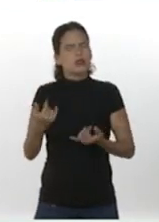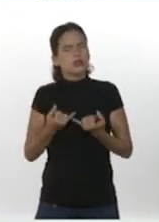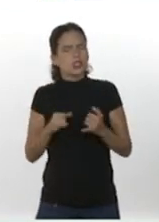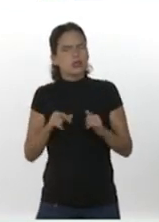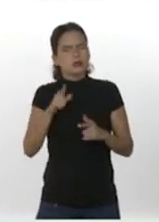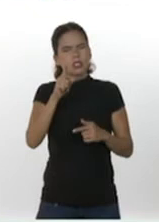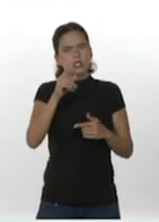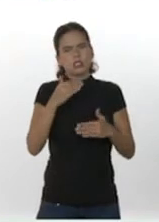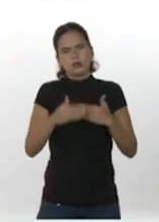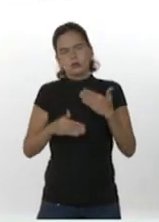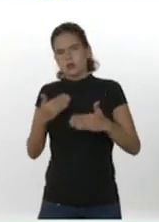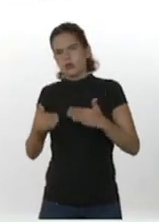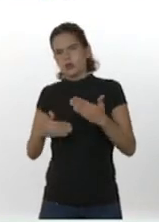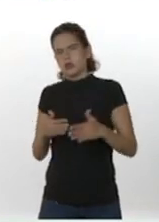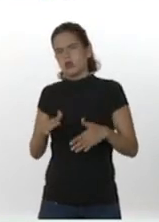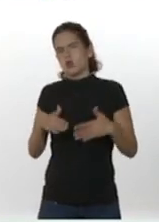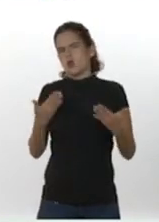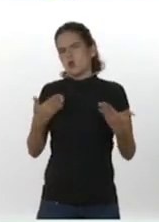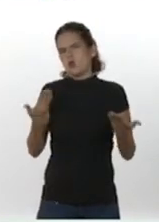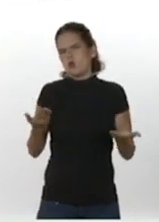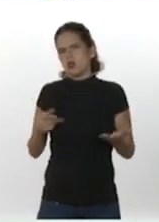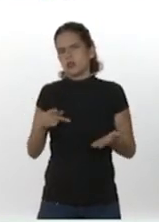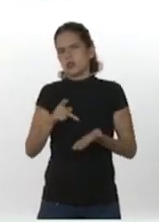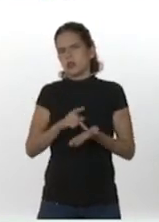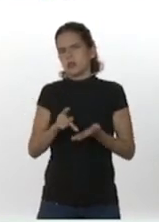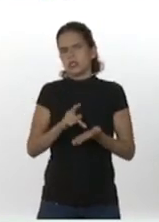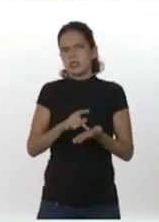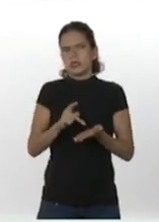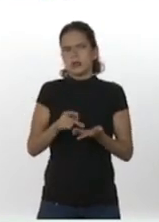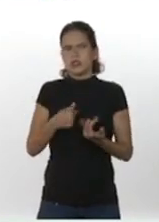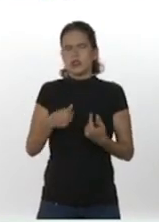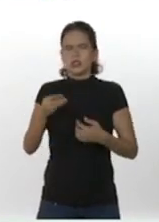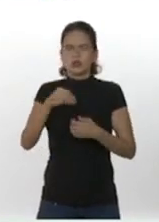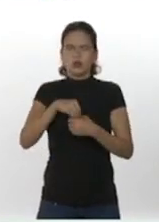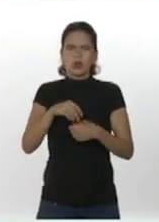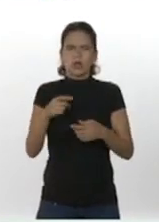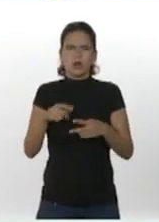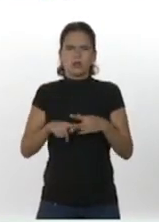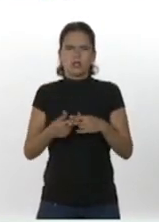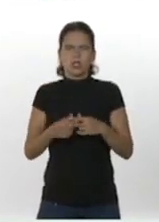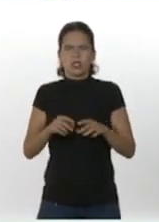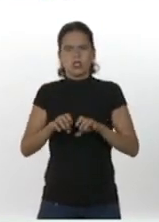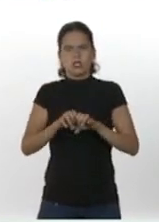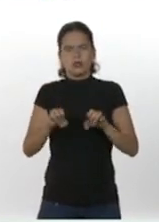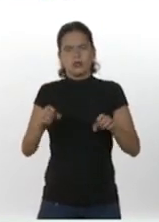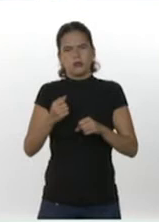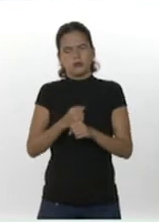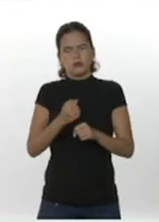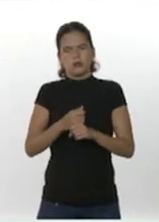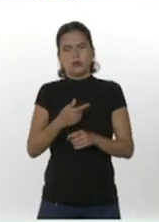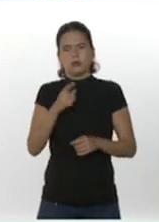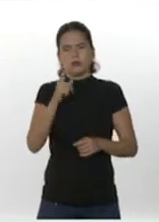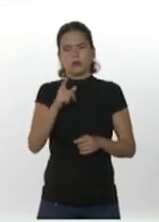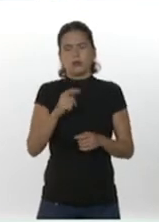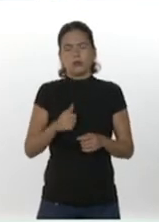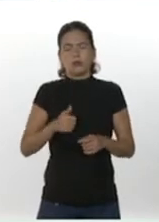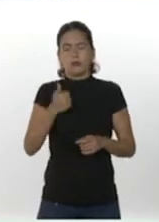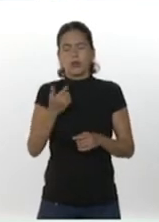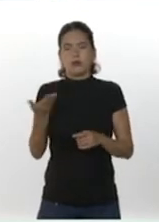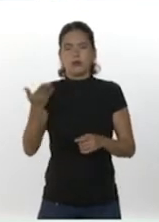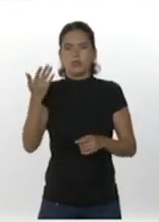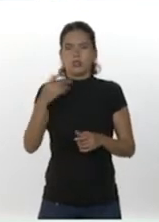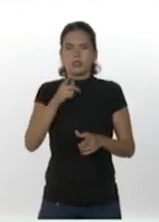ese proceso? ¿Cuándo culmina su participación dentro de lo que es un taller de educación laboral? En este caso, más importante